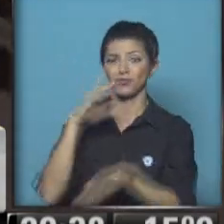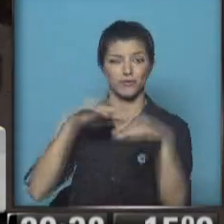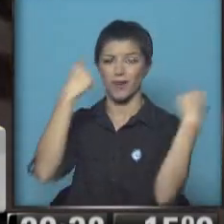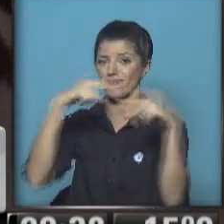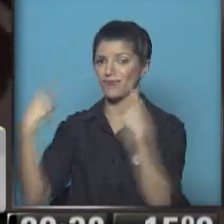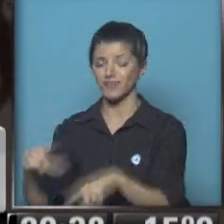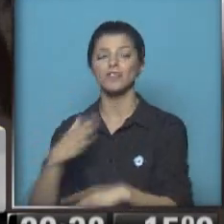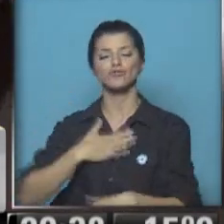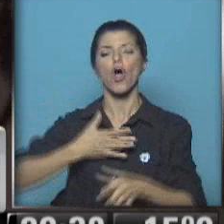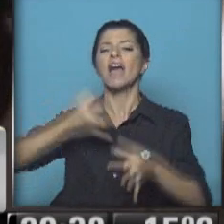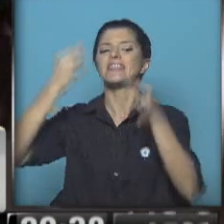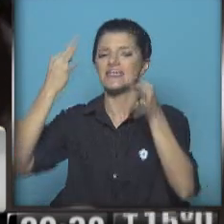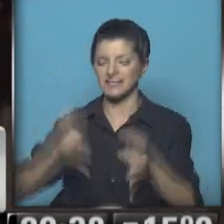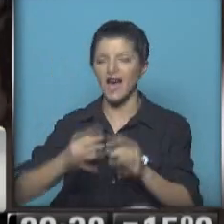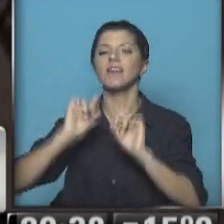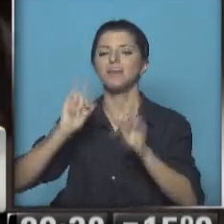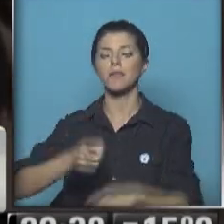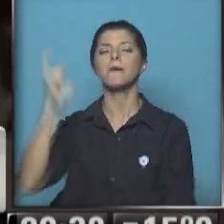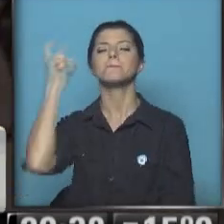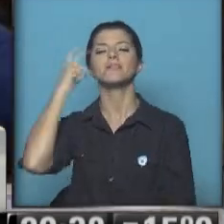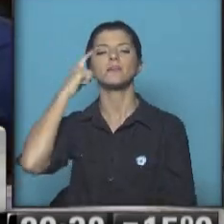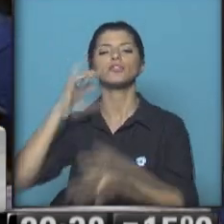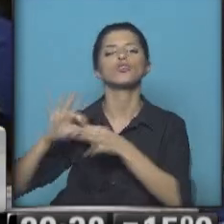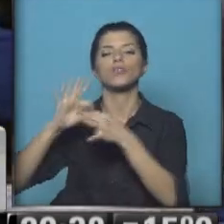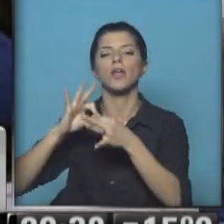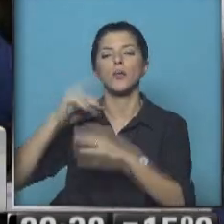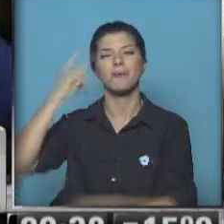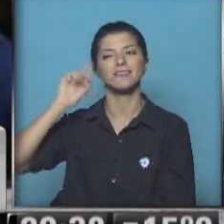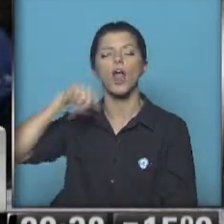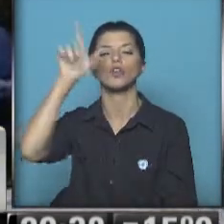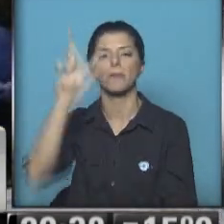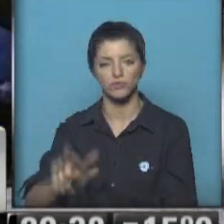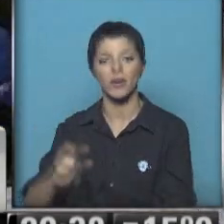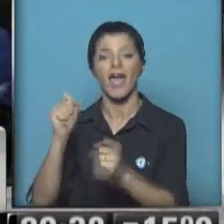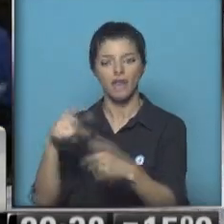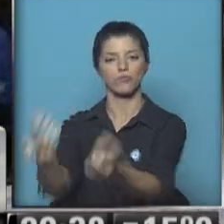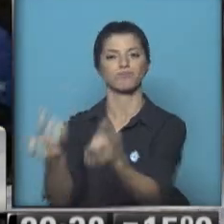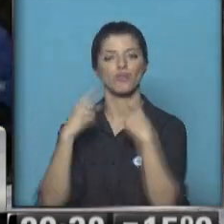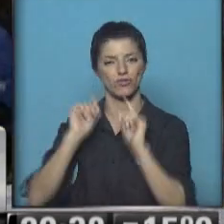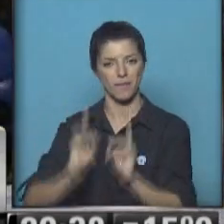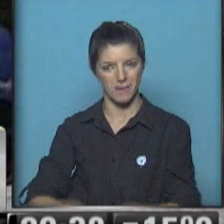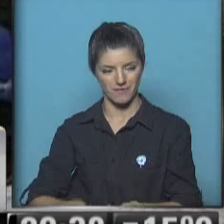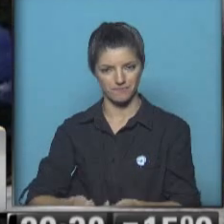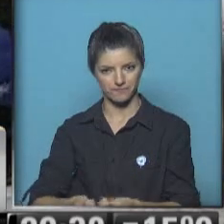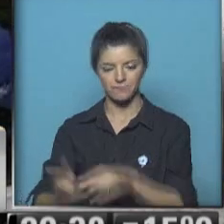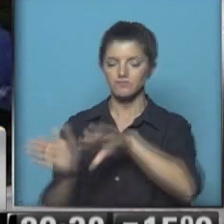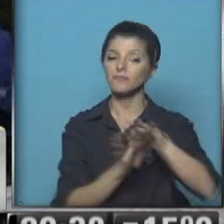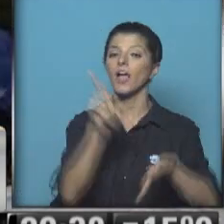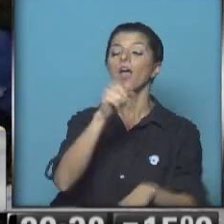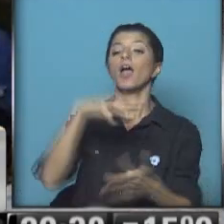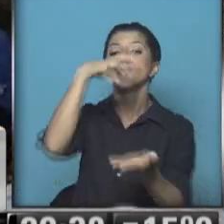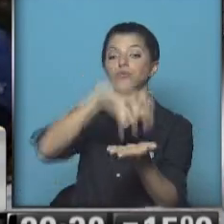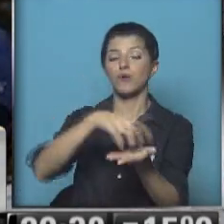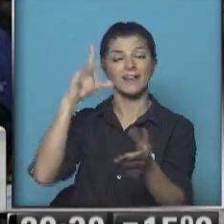aparte me devolvió el pensamiento solidario, en pensar en el otro. Ya en el hipódromo de San Miguel, tras un discurso recordando al